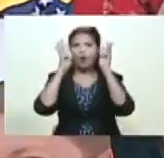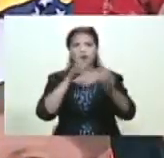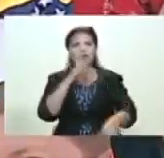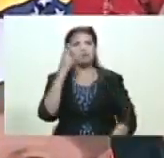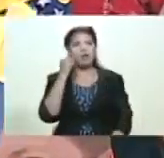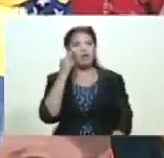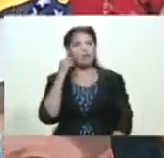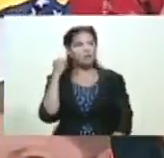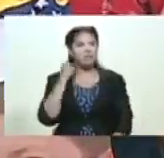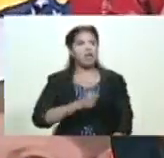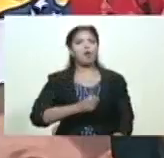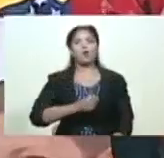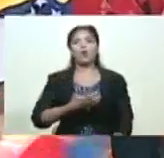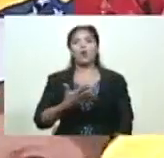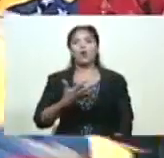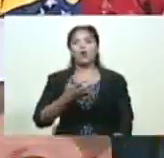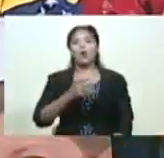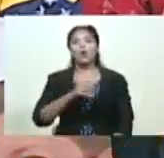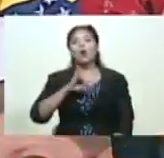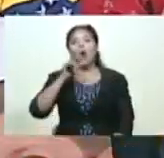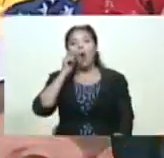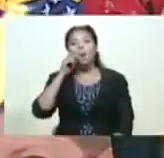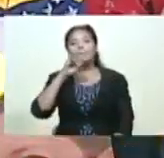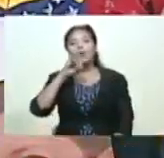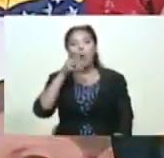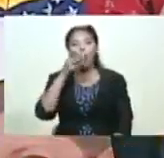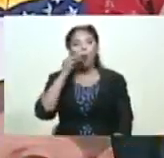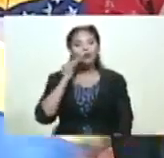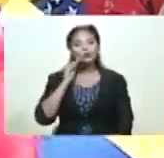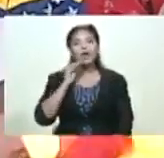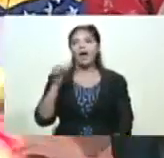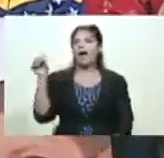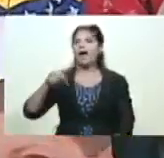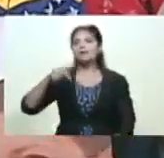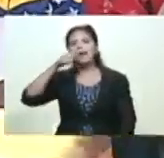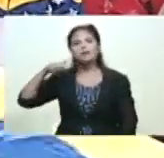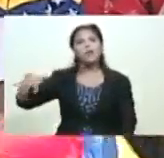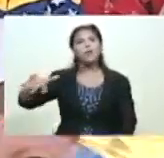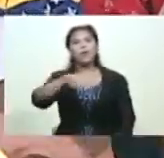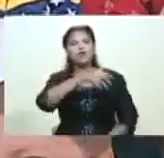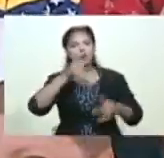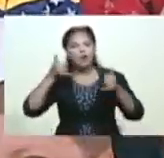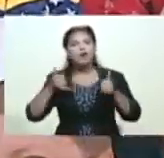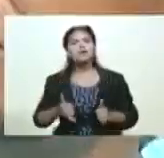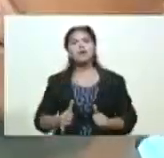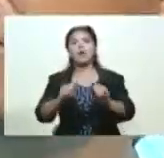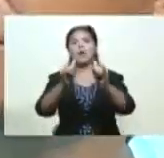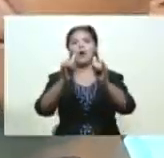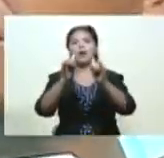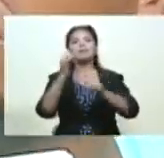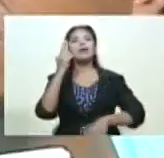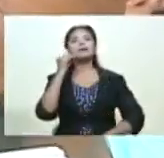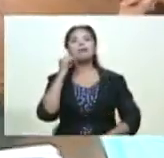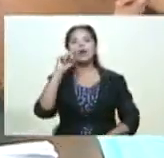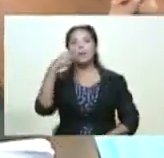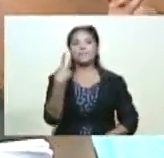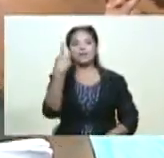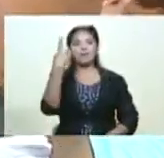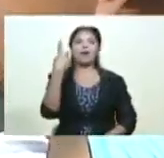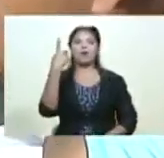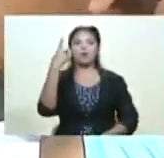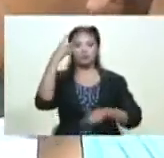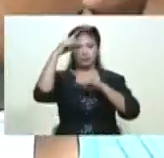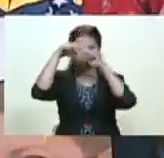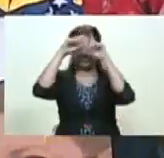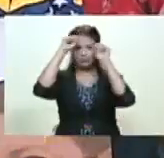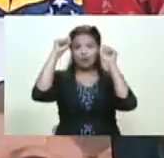negro Andresote, de José Leonardo Chirino, a este pueblo hijo de Negro Primero, de Bolívar,